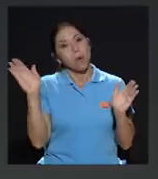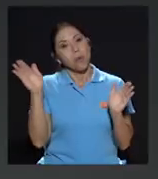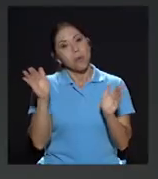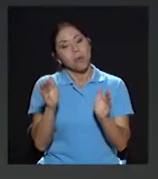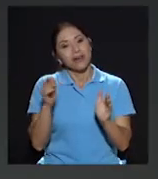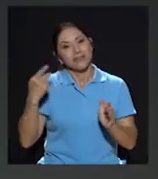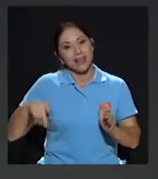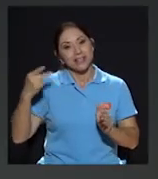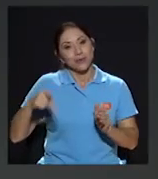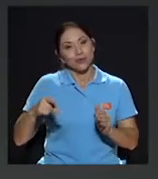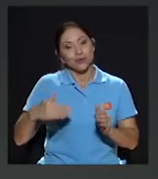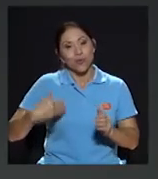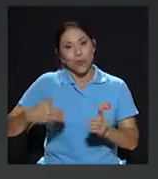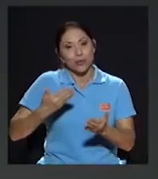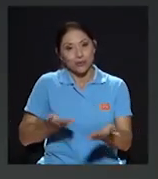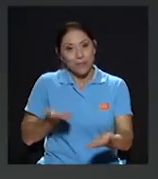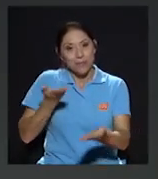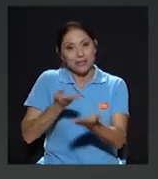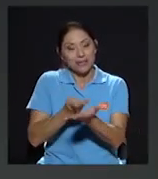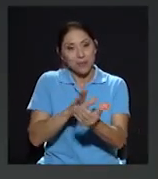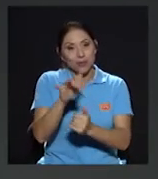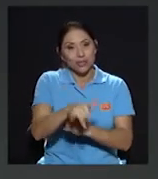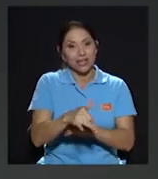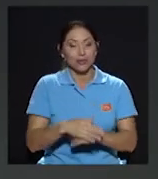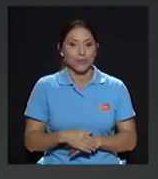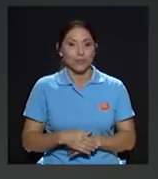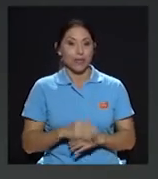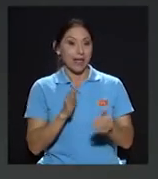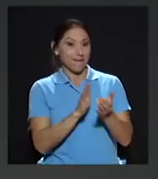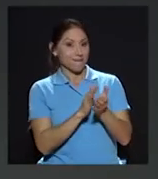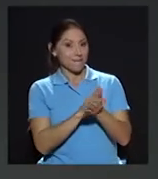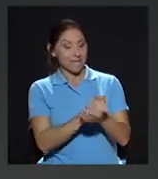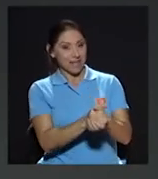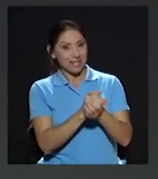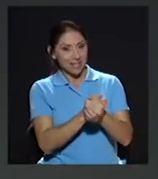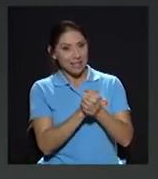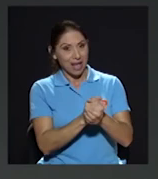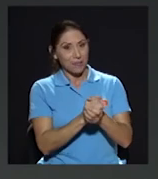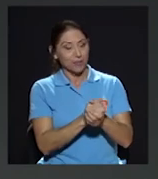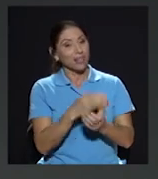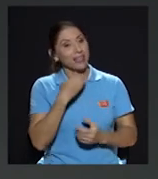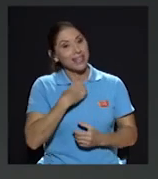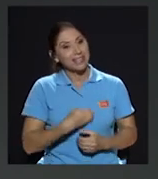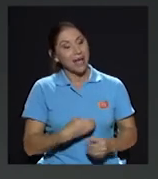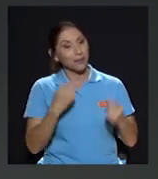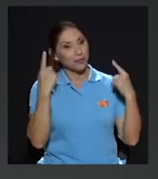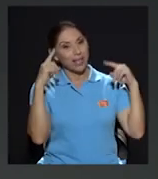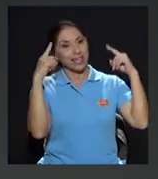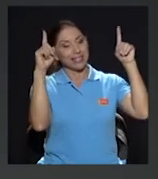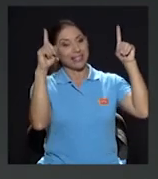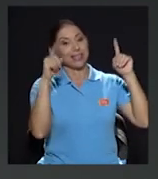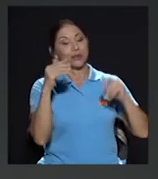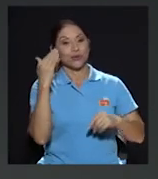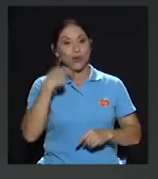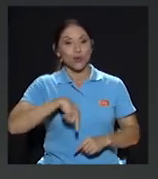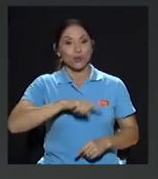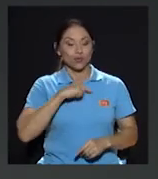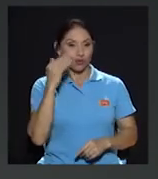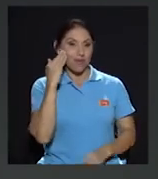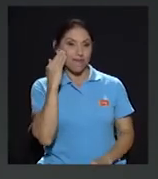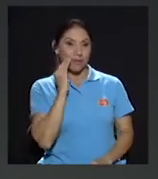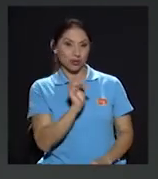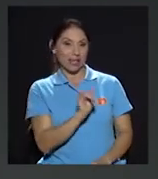pues la felicitamos y le deseamos los éxitos que va a alcanzar sabemos que así es